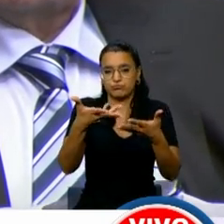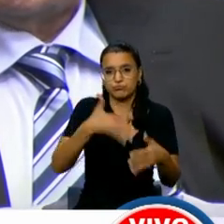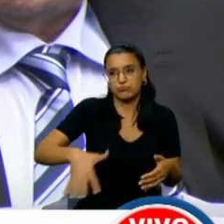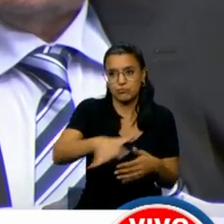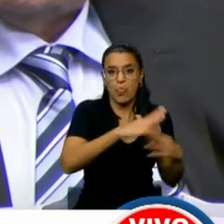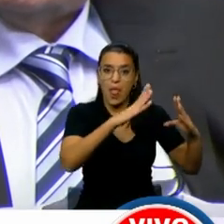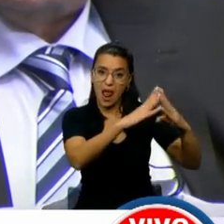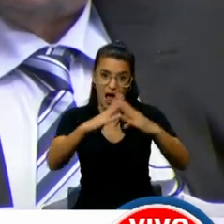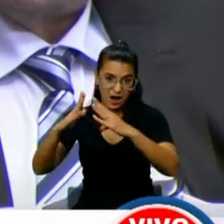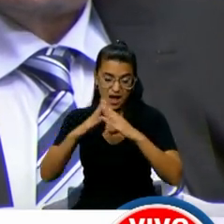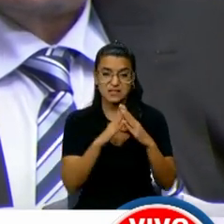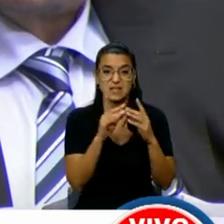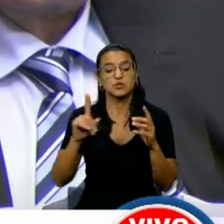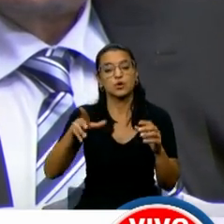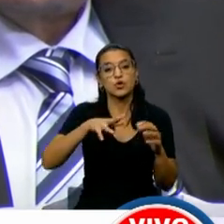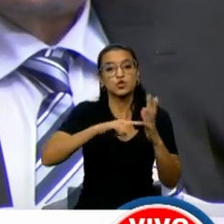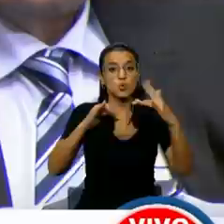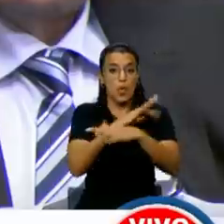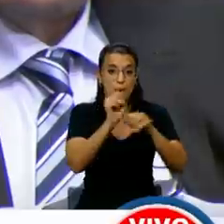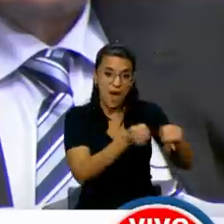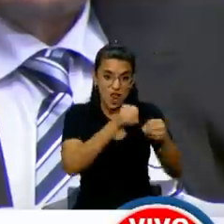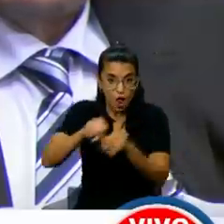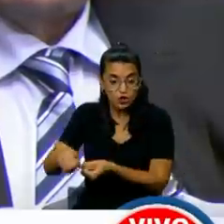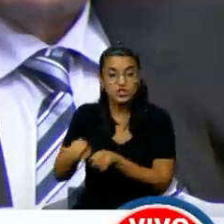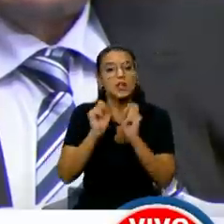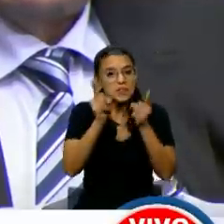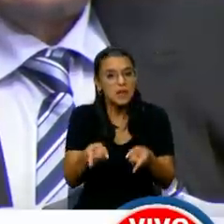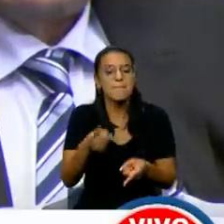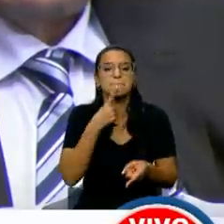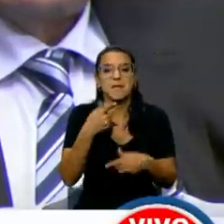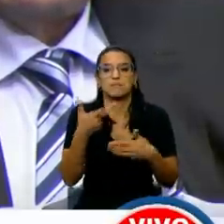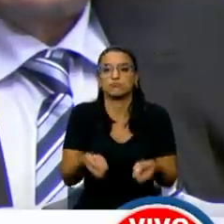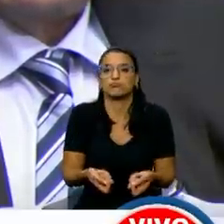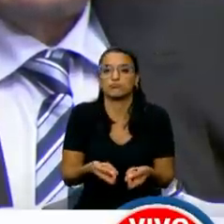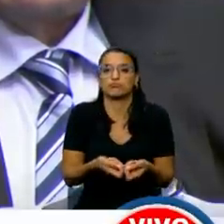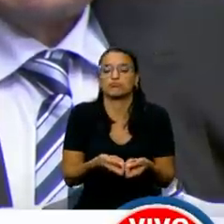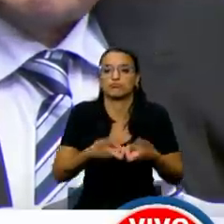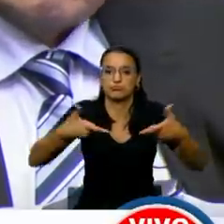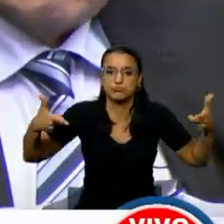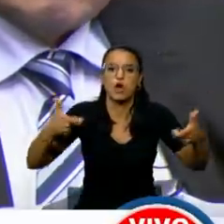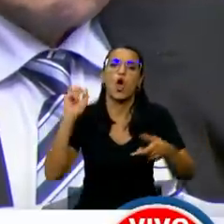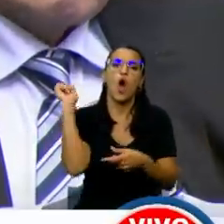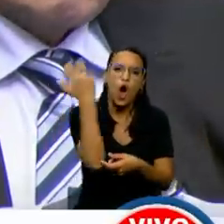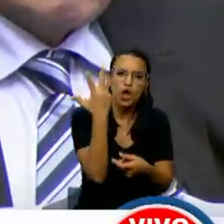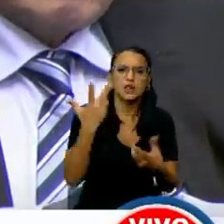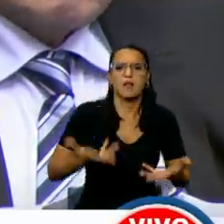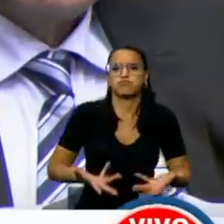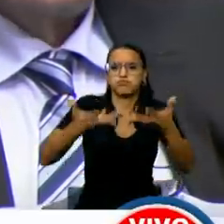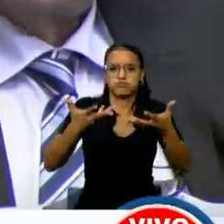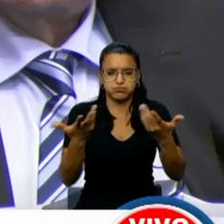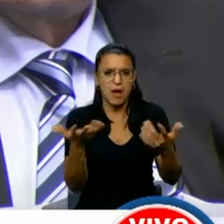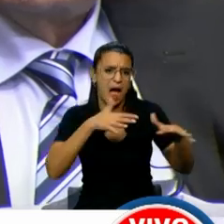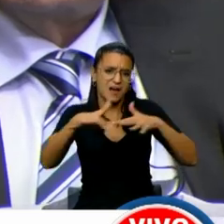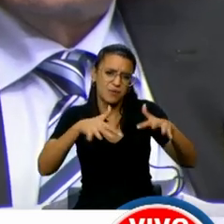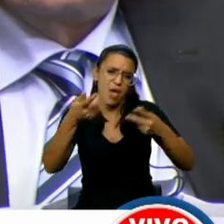en la ciudad de bariloche sino también el crecimiento de la industria hotelera de las distintas